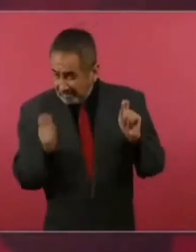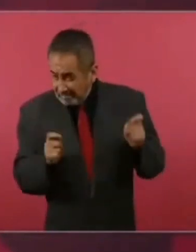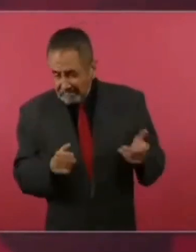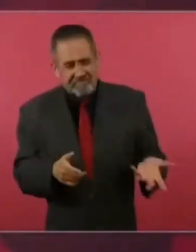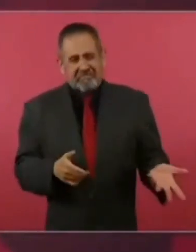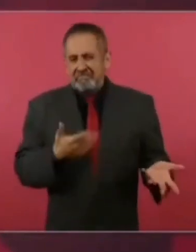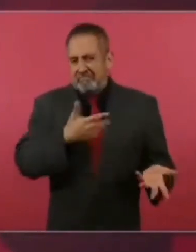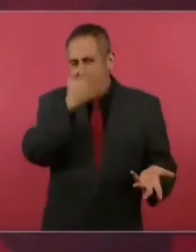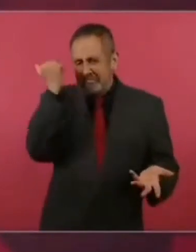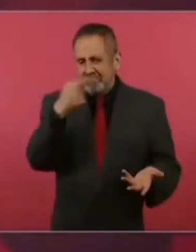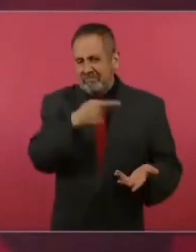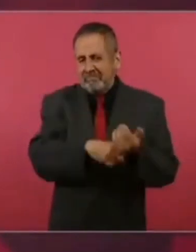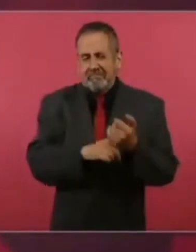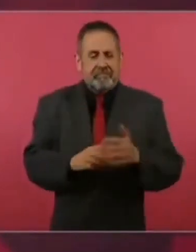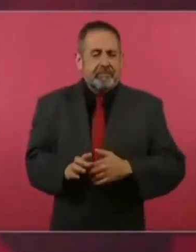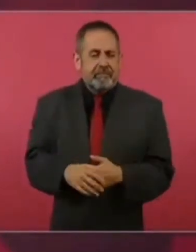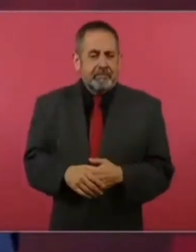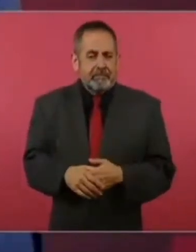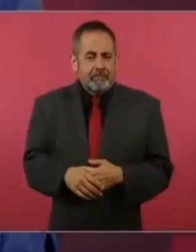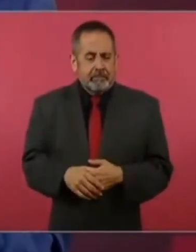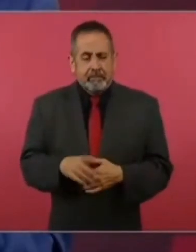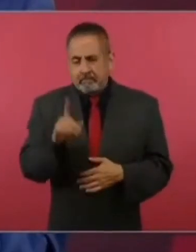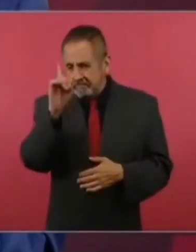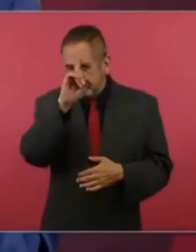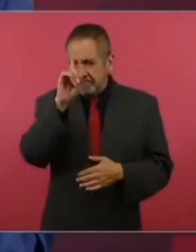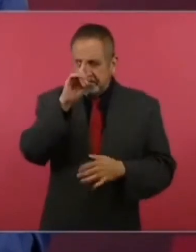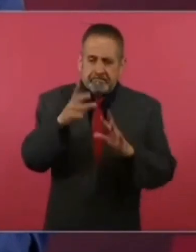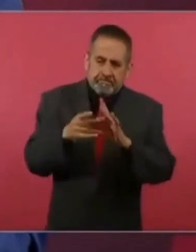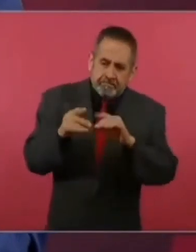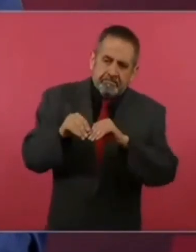¿Cuáles son las recomendaciones